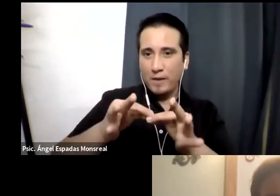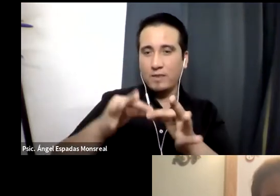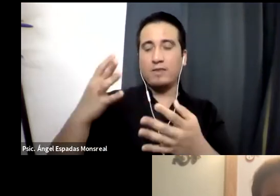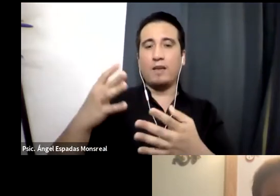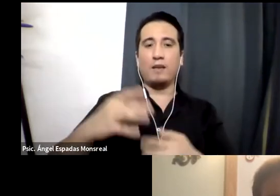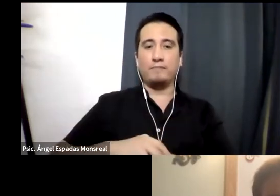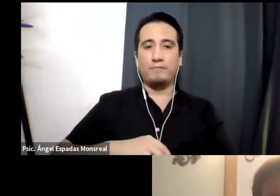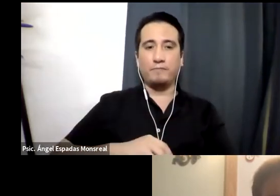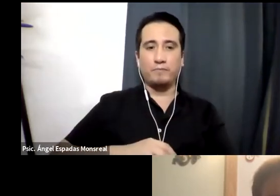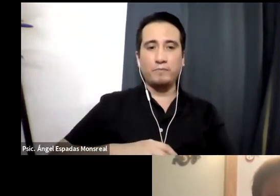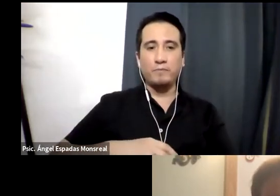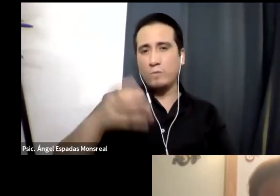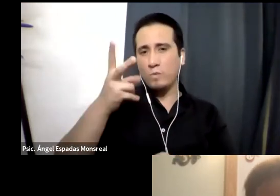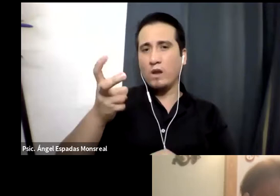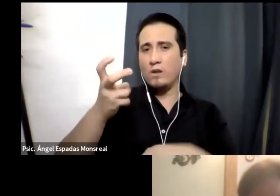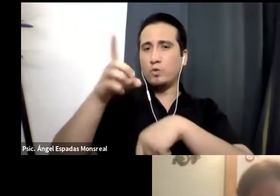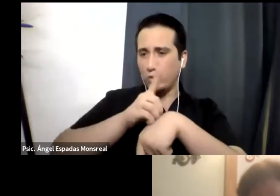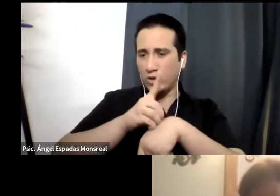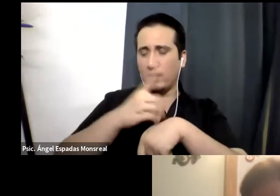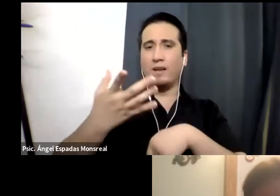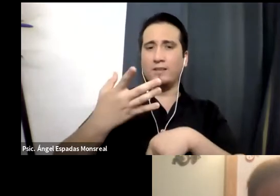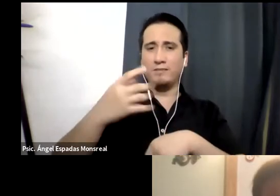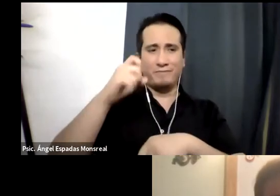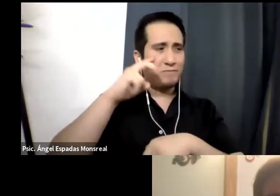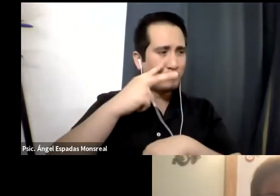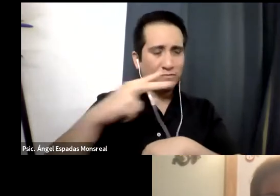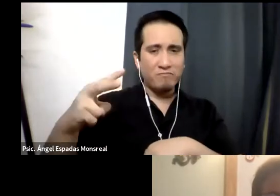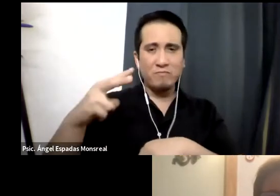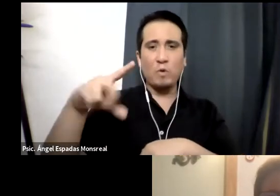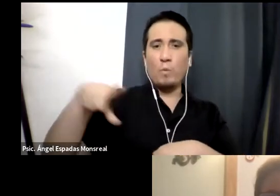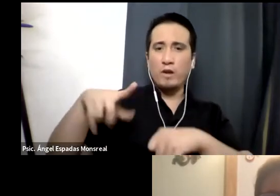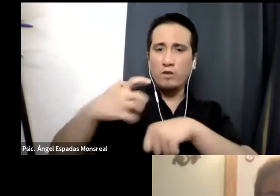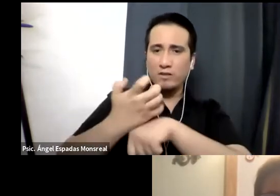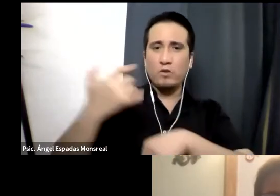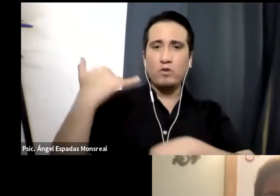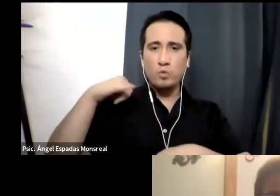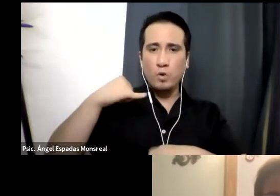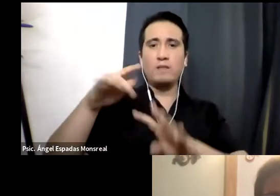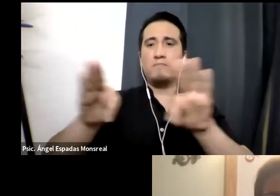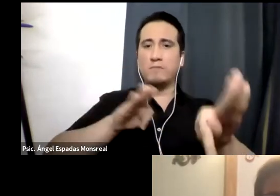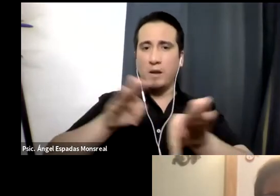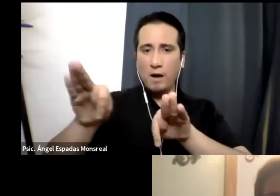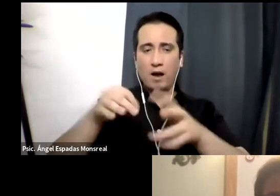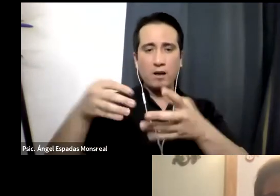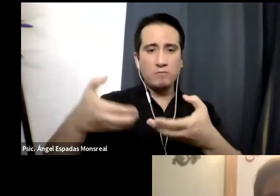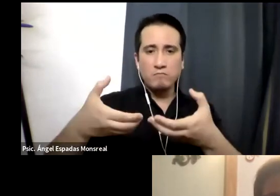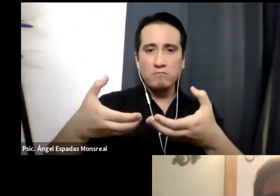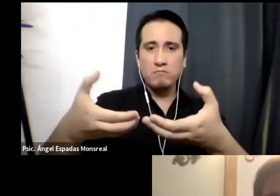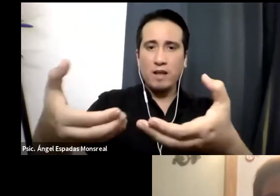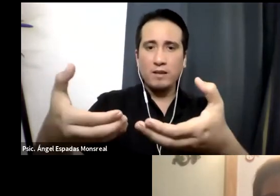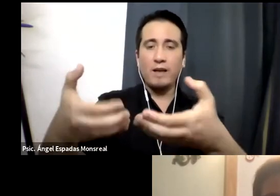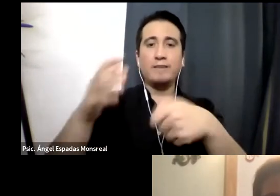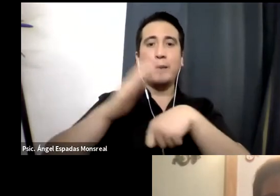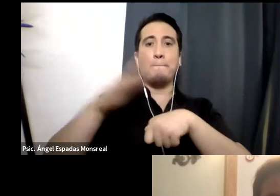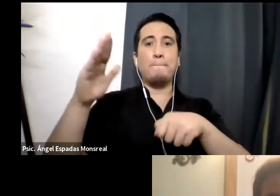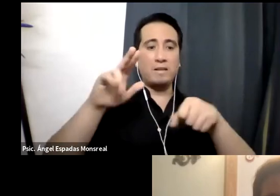que estos días hemos estado escuchando, que el gobierno del estado de Yucatán está trabajando para que las vialidades en Yucatán sean mucho más